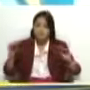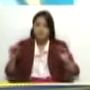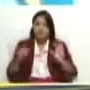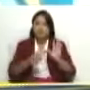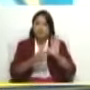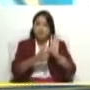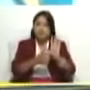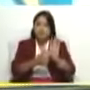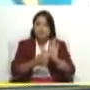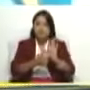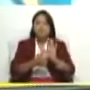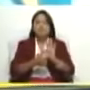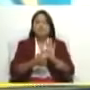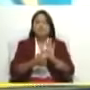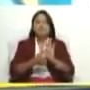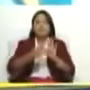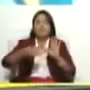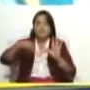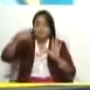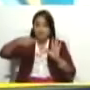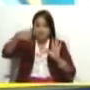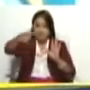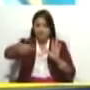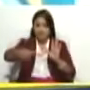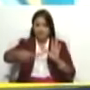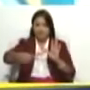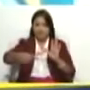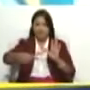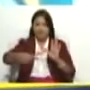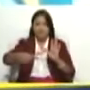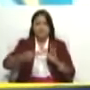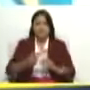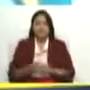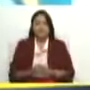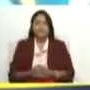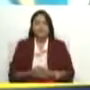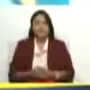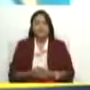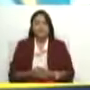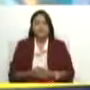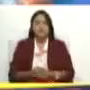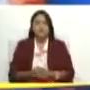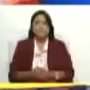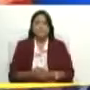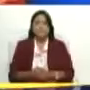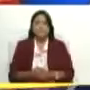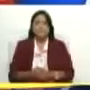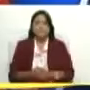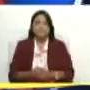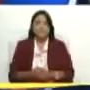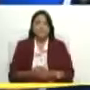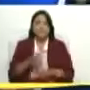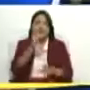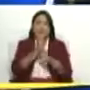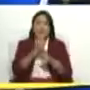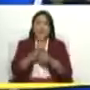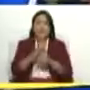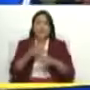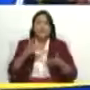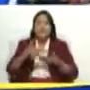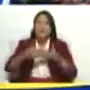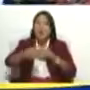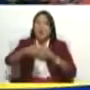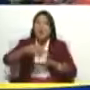pasa o mañana como dice keidar pasa mañana está el reto de París